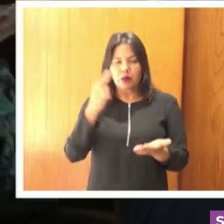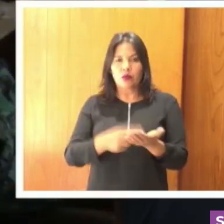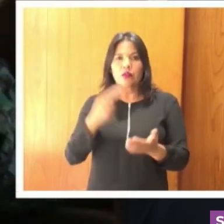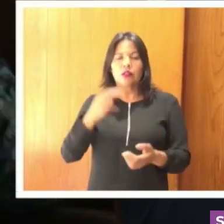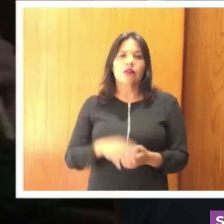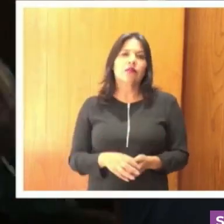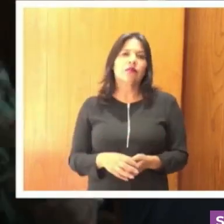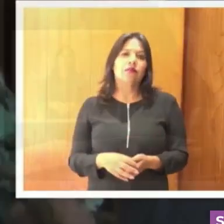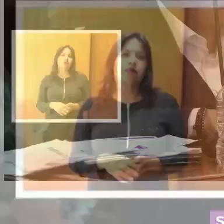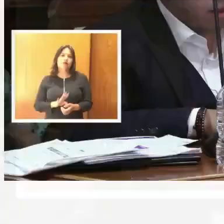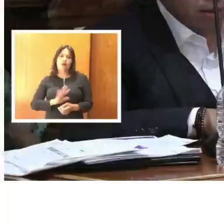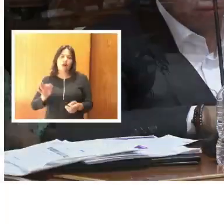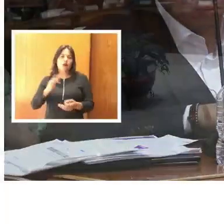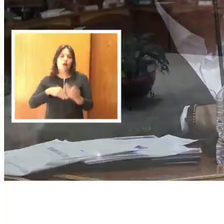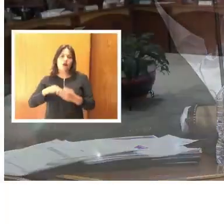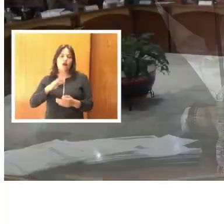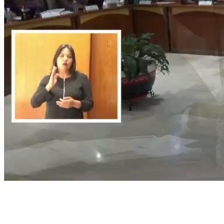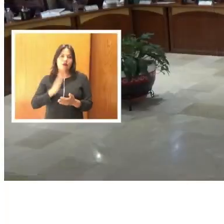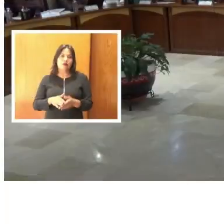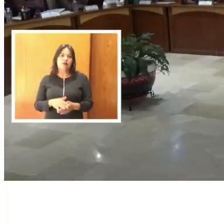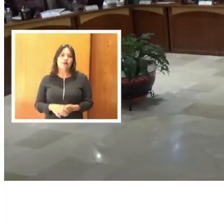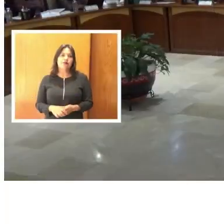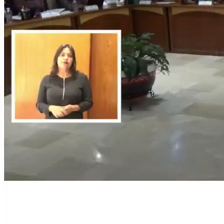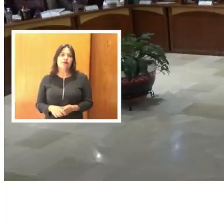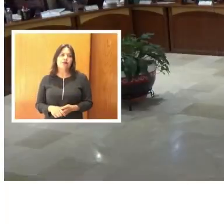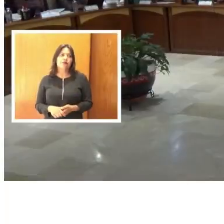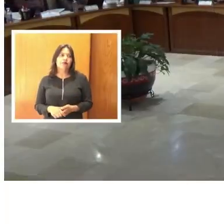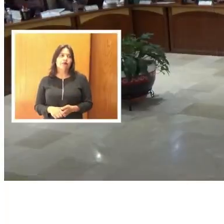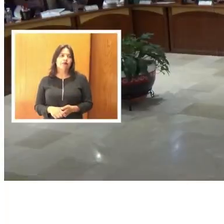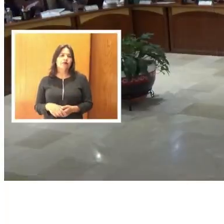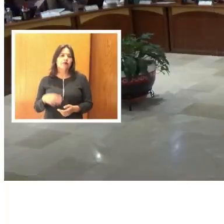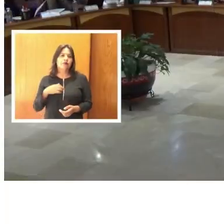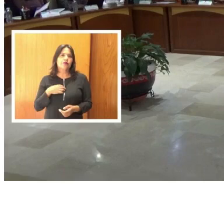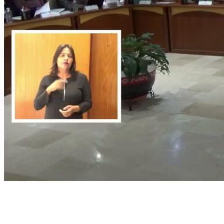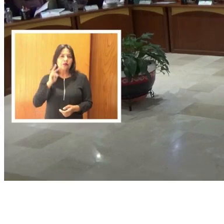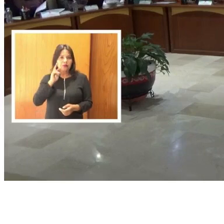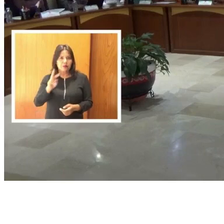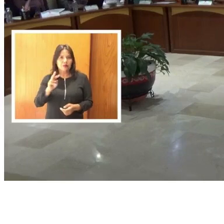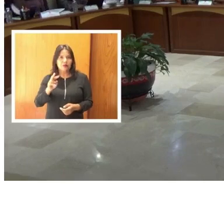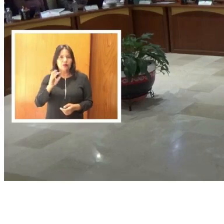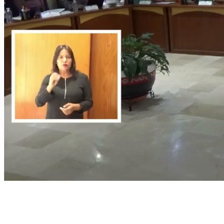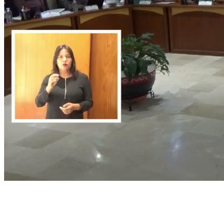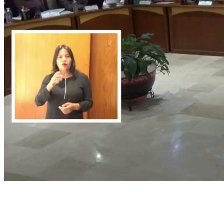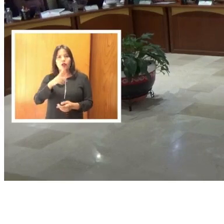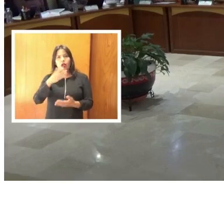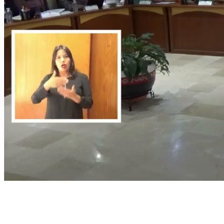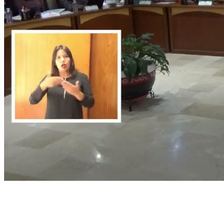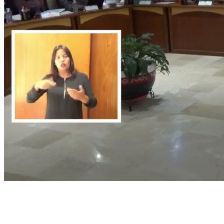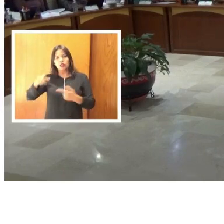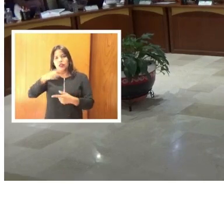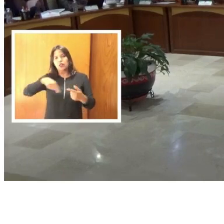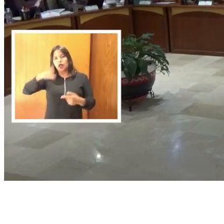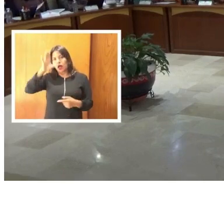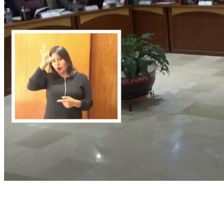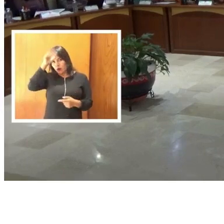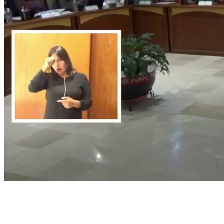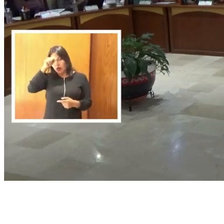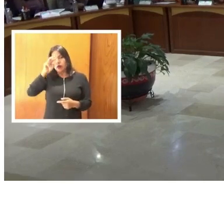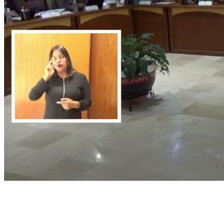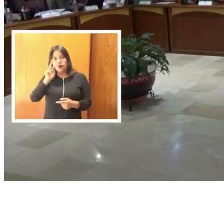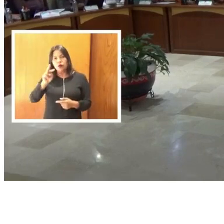Es cuanto, comisionado presidente. En virtud de que fueron circulados con anticipación los dos acuerdos que se han